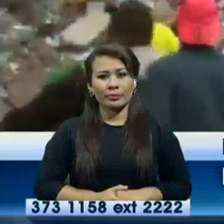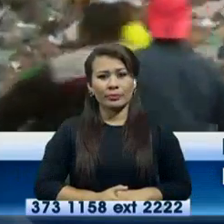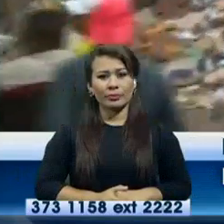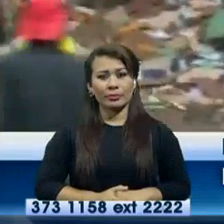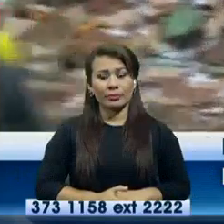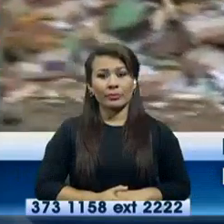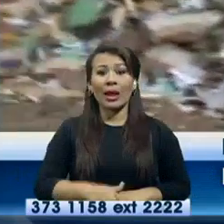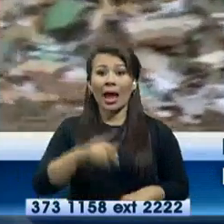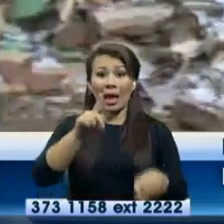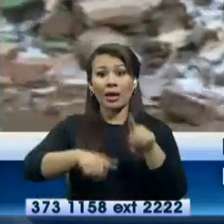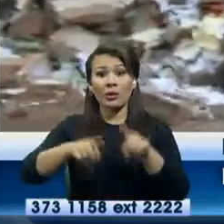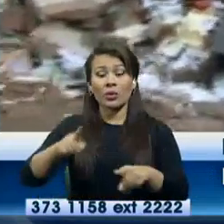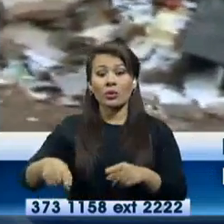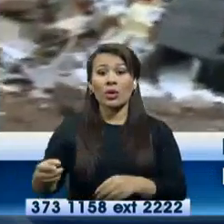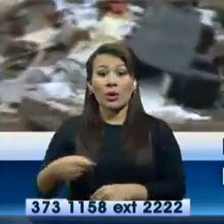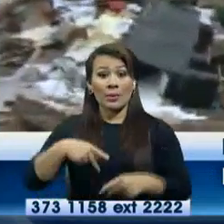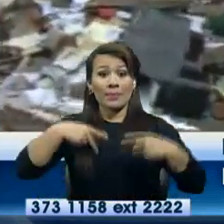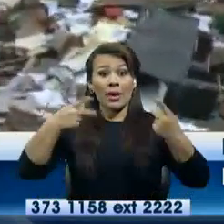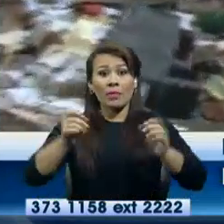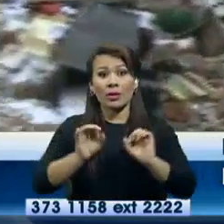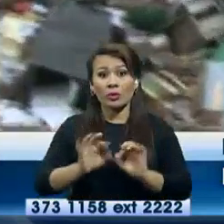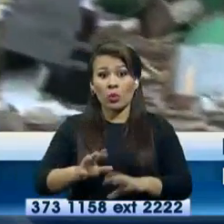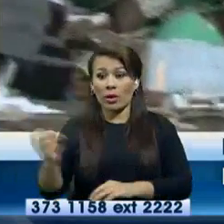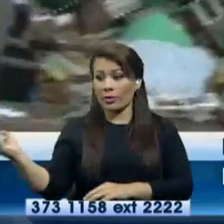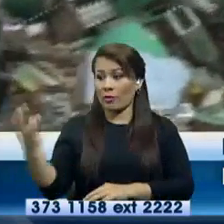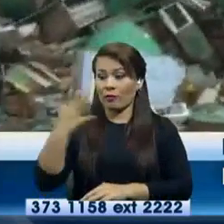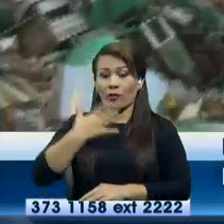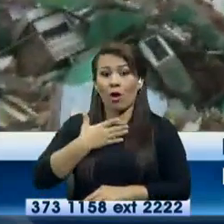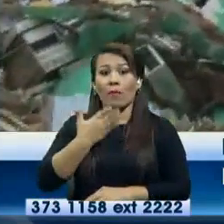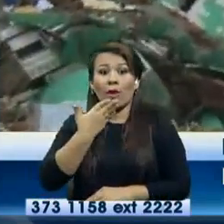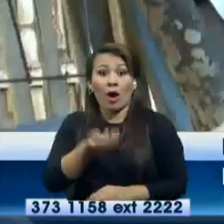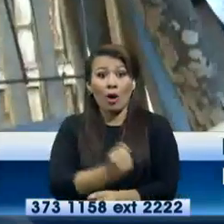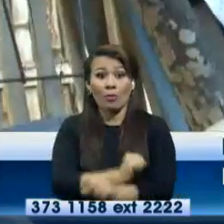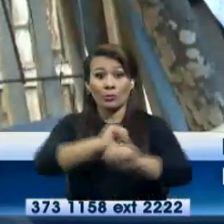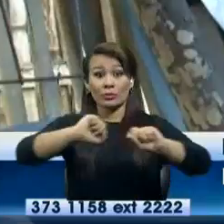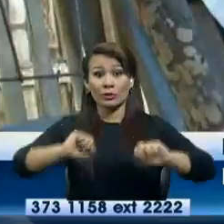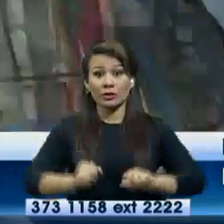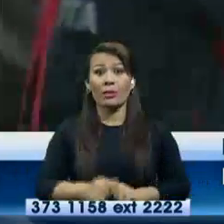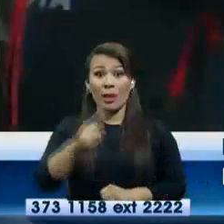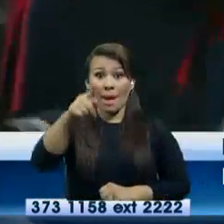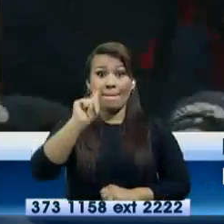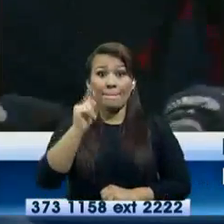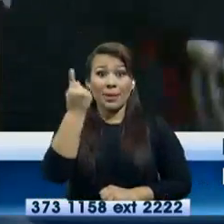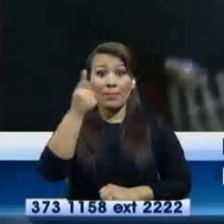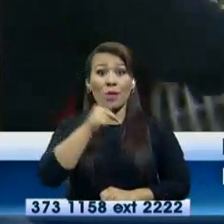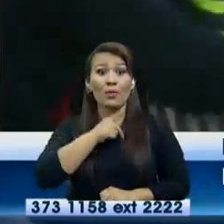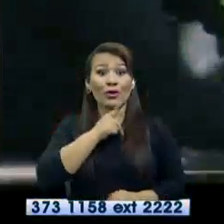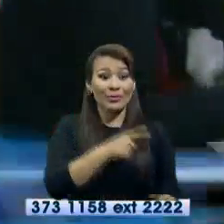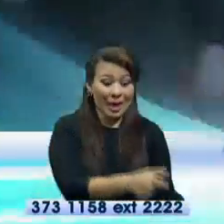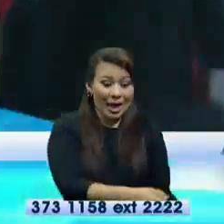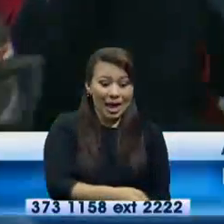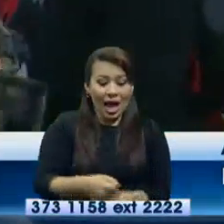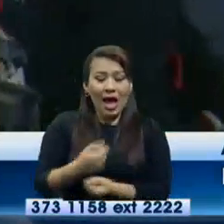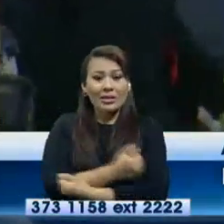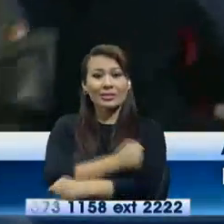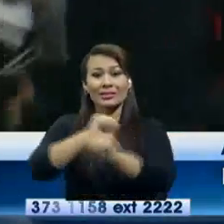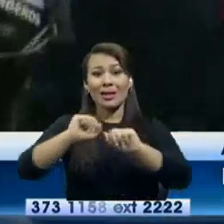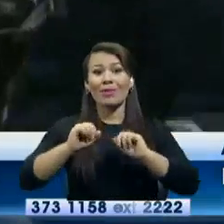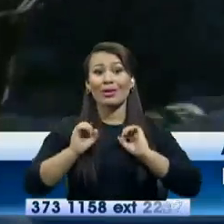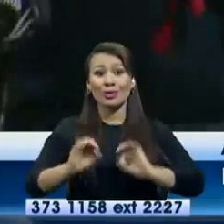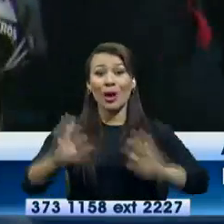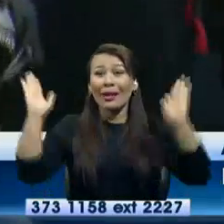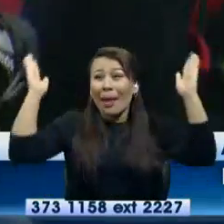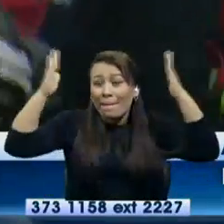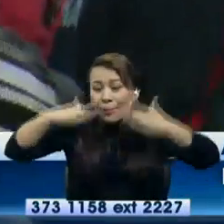Hay quienes viven para contar historia. Pablo Córdoba fue uno de los primeros portovejenses rescatados en medio de los escombros